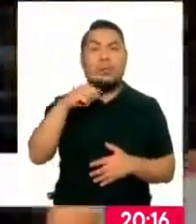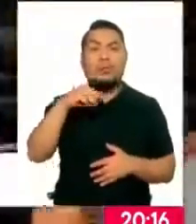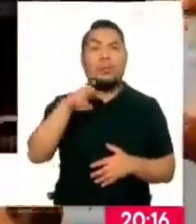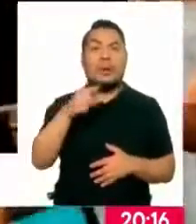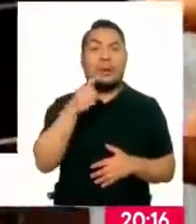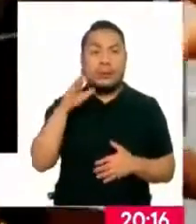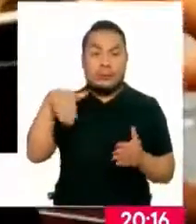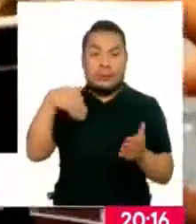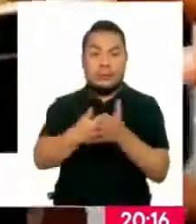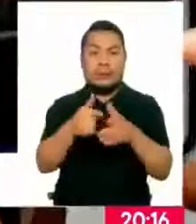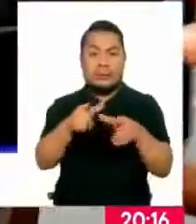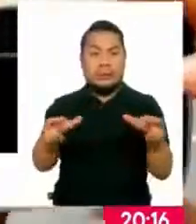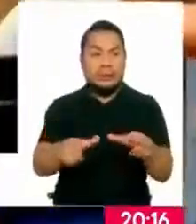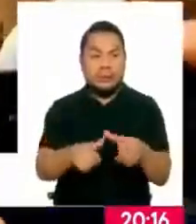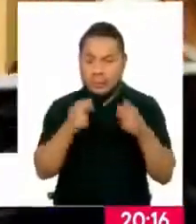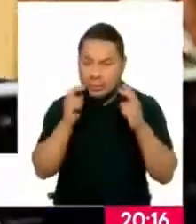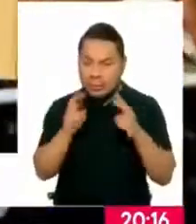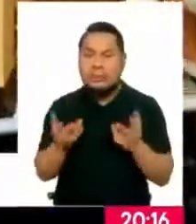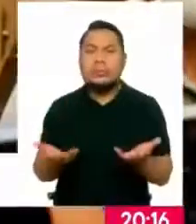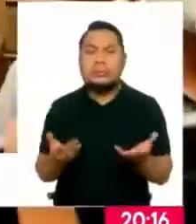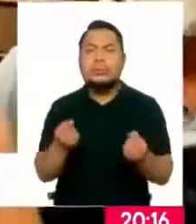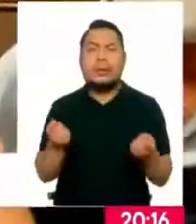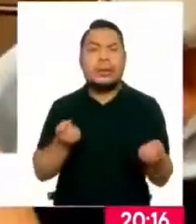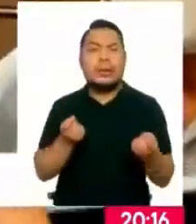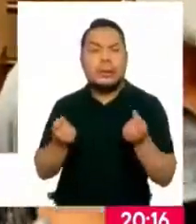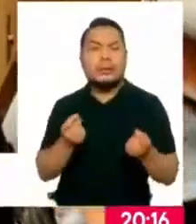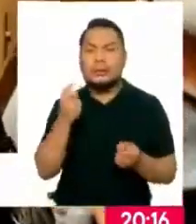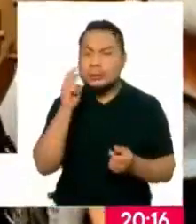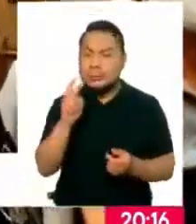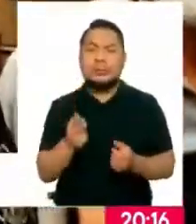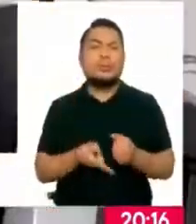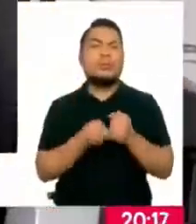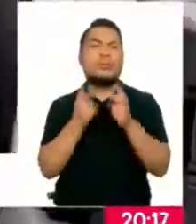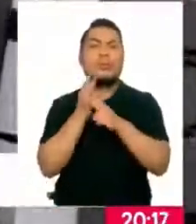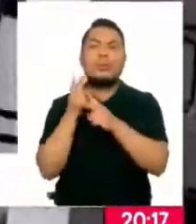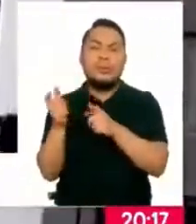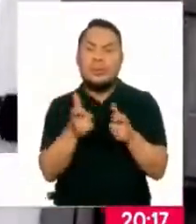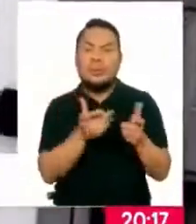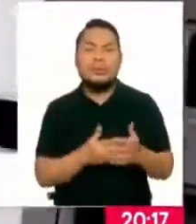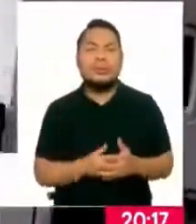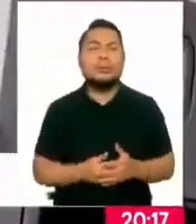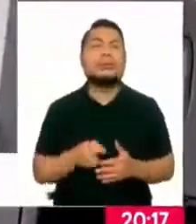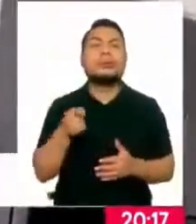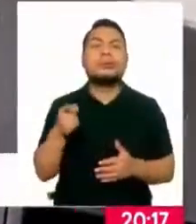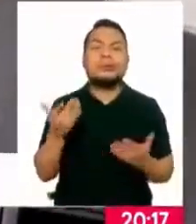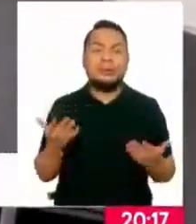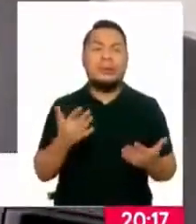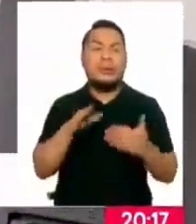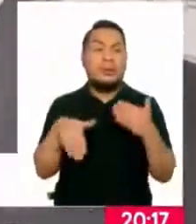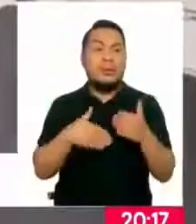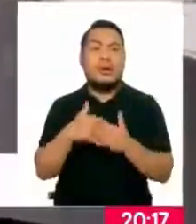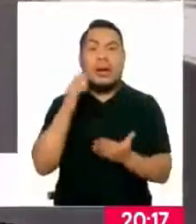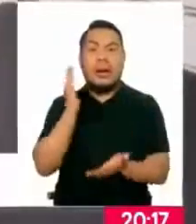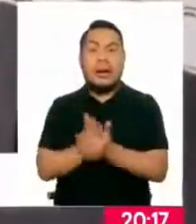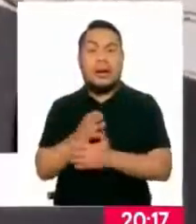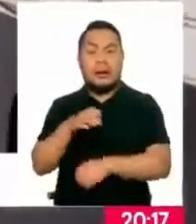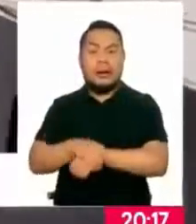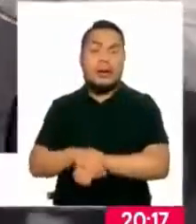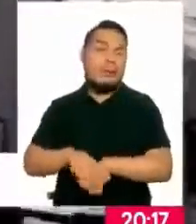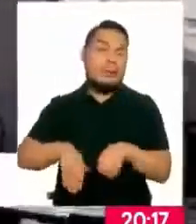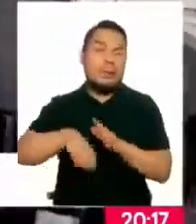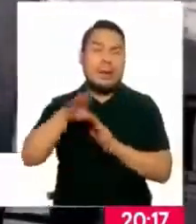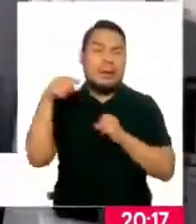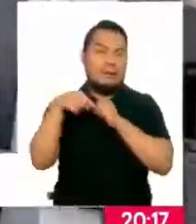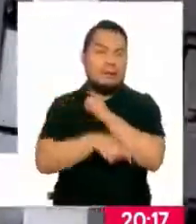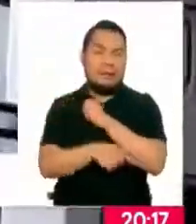Méndez, llegó a esta región para cumplir acciones administrativas y de seguridad. Una de ellas es el traslado al penal de máxima